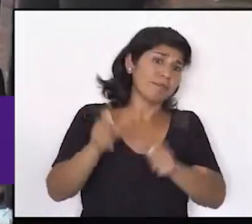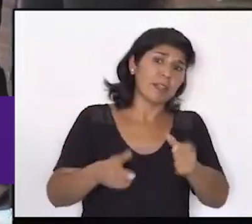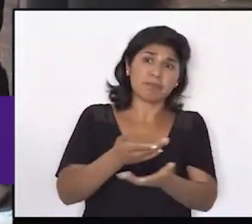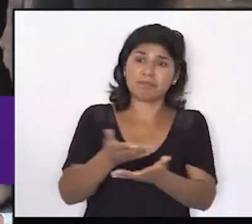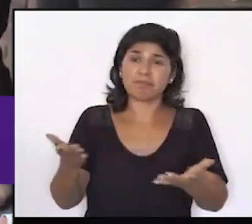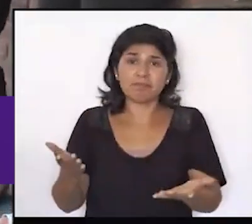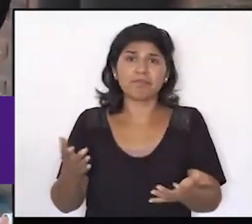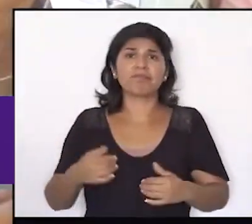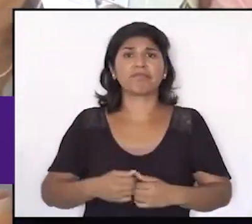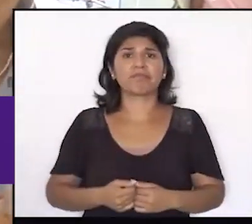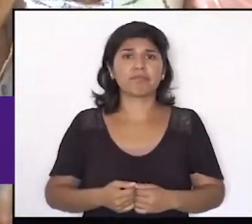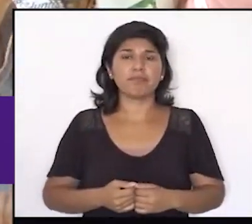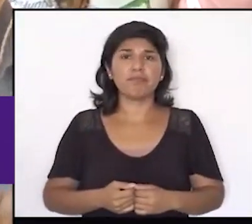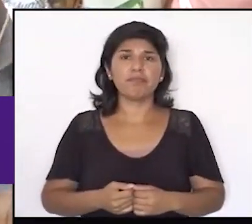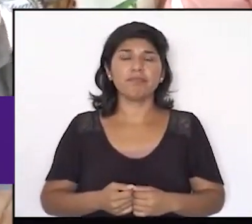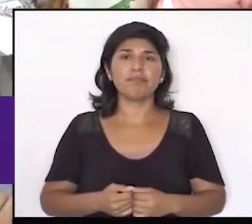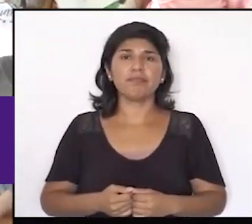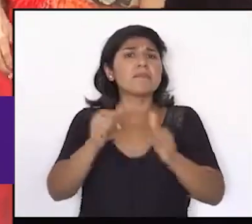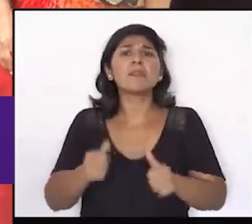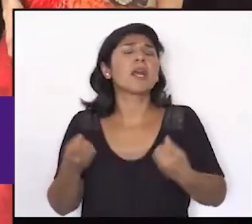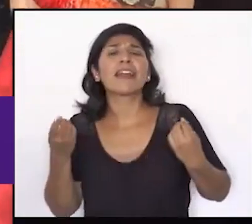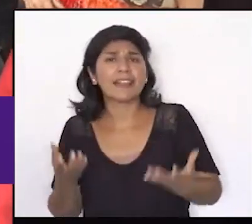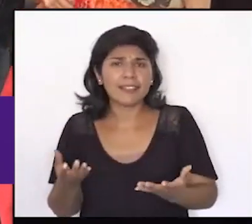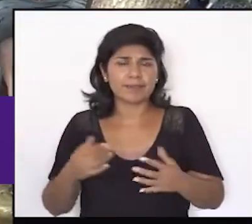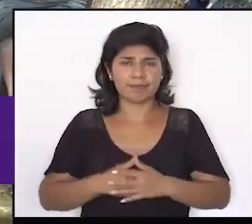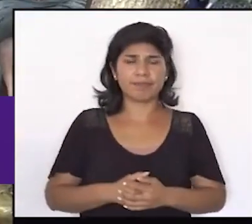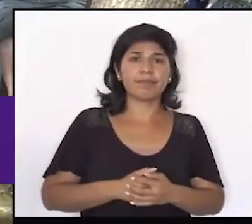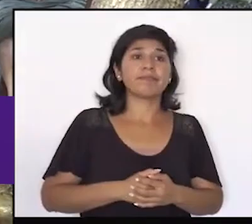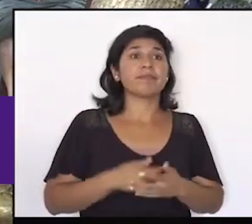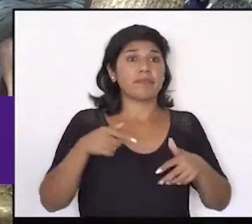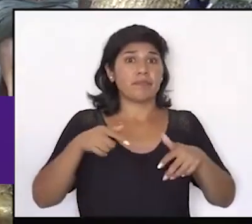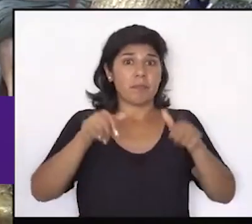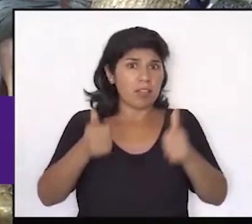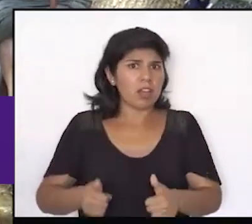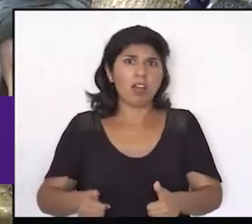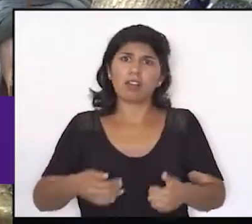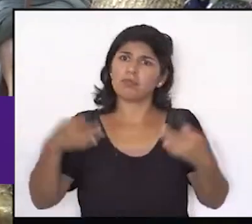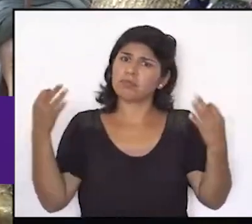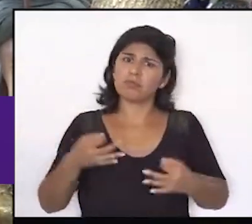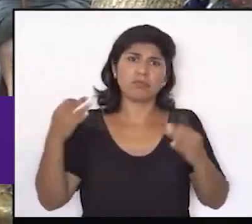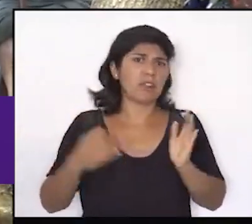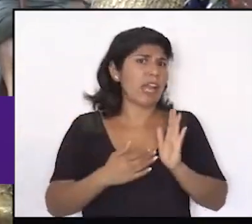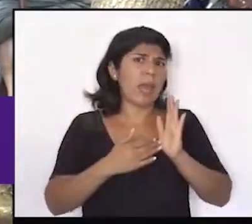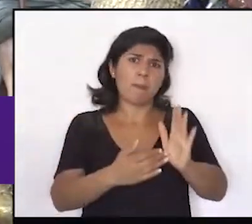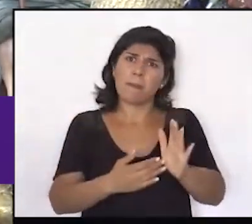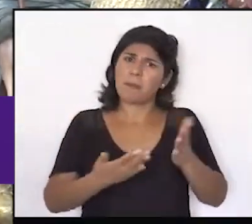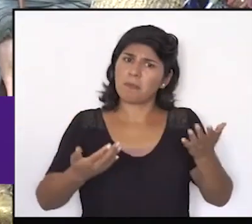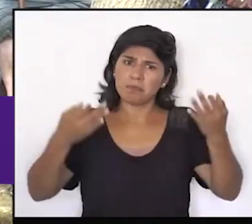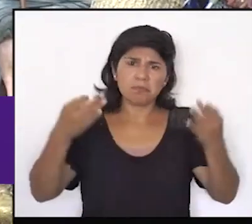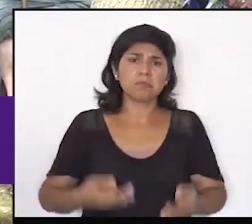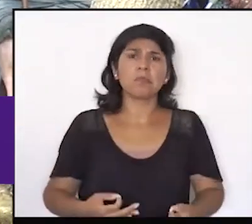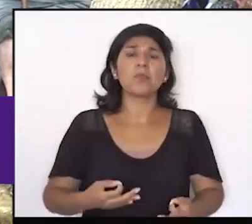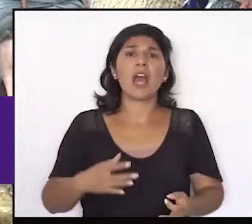oportunidades a mucha gente que de otra manera no la tendría. Maldonado debe ser la insignia, ¿no?, de